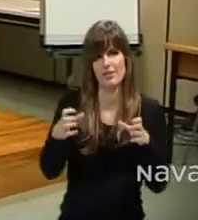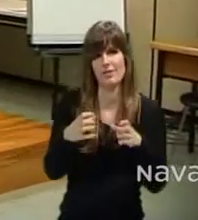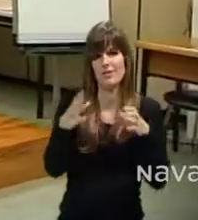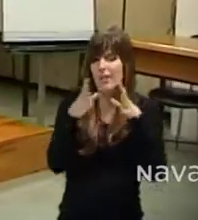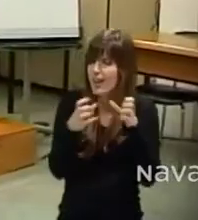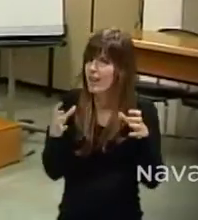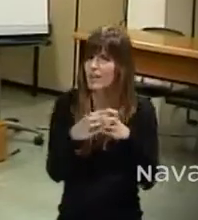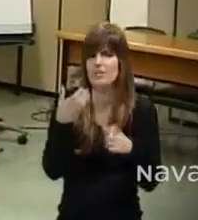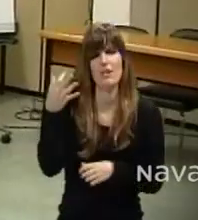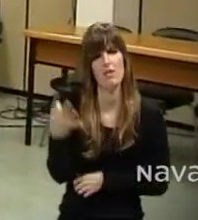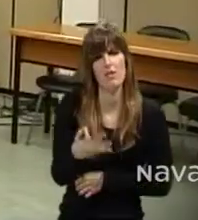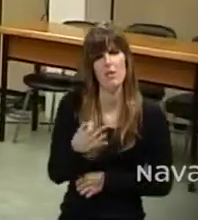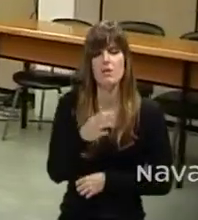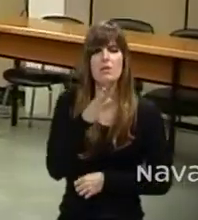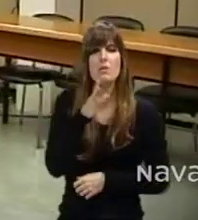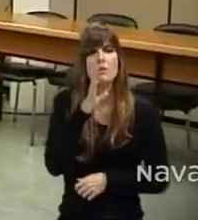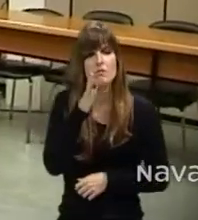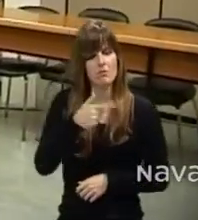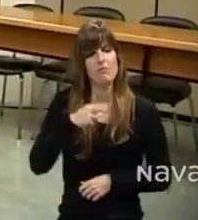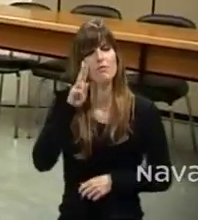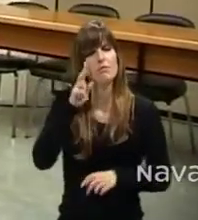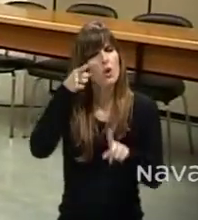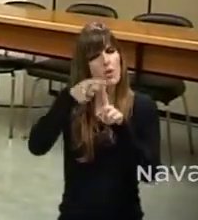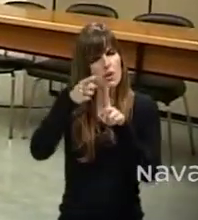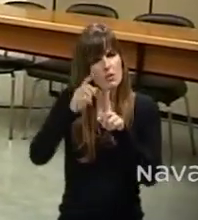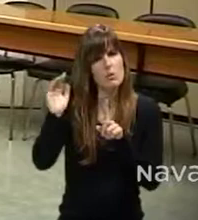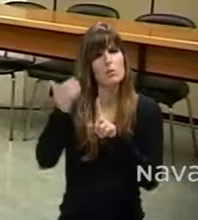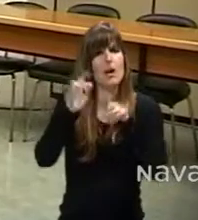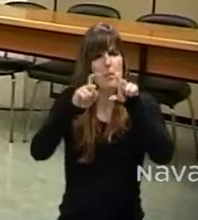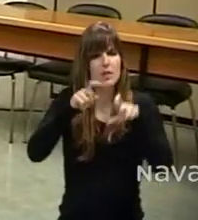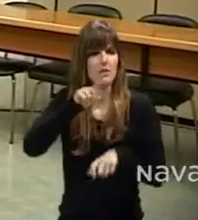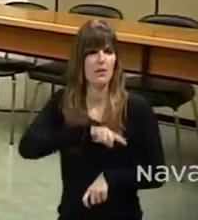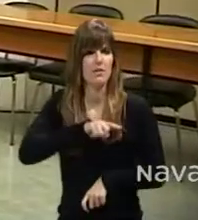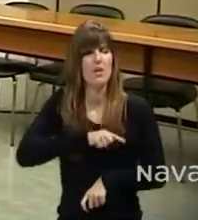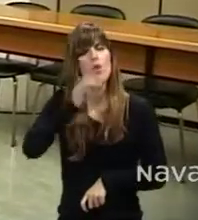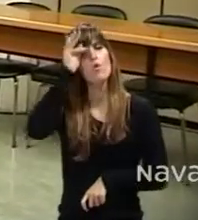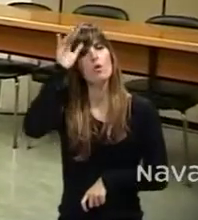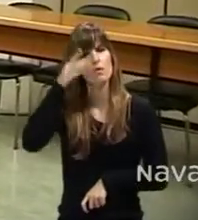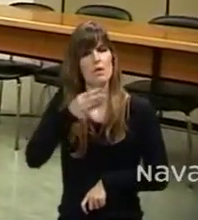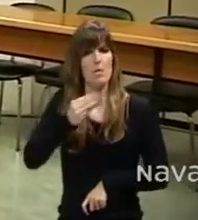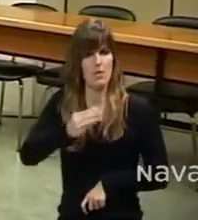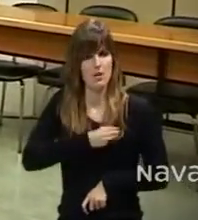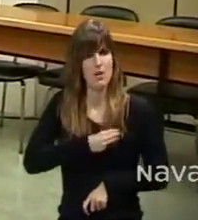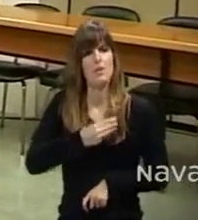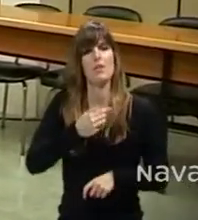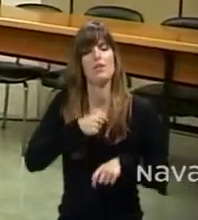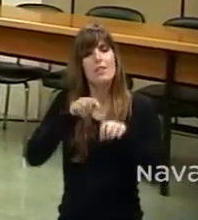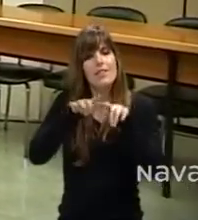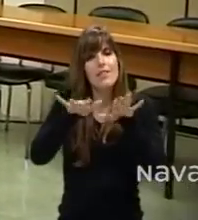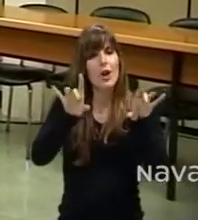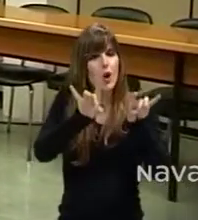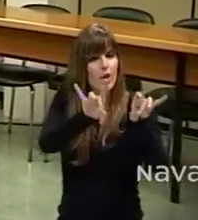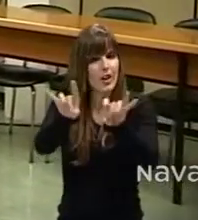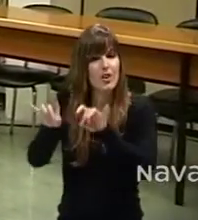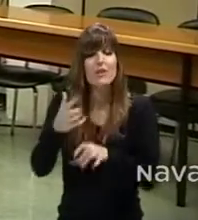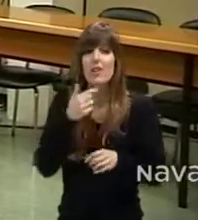trasladar e impulsar merece la pena. Que tú te lo crees y que intentes hacérselo creer al resto de personas. Sin ilusión